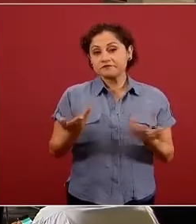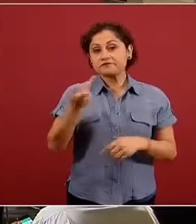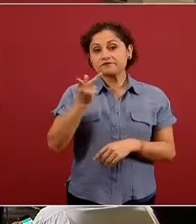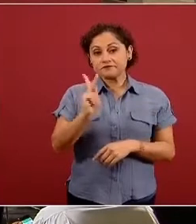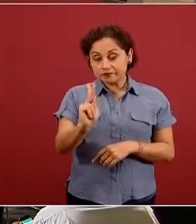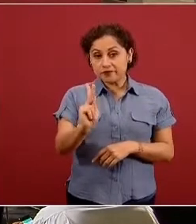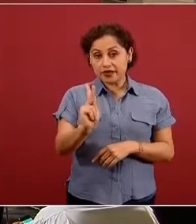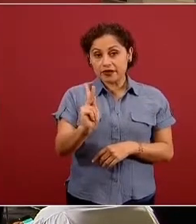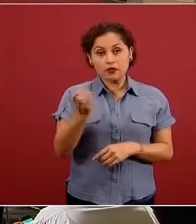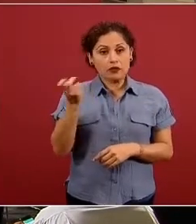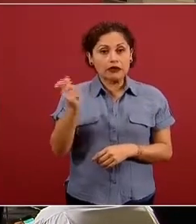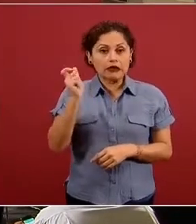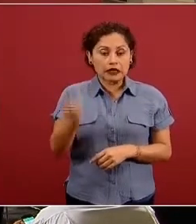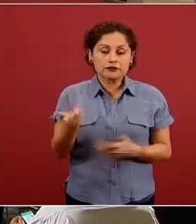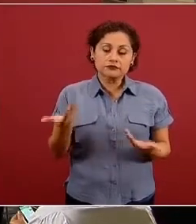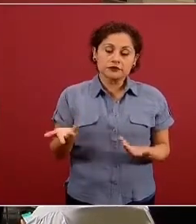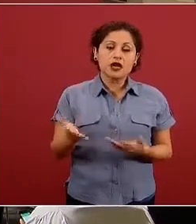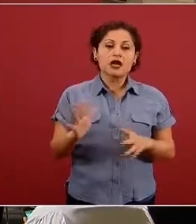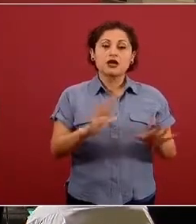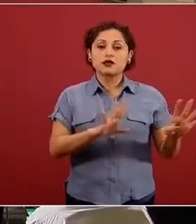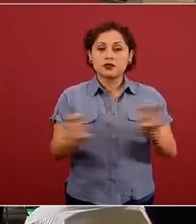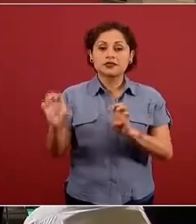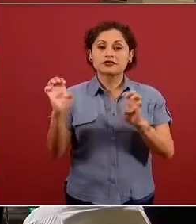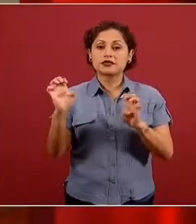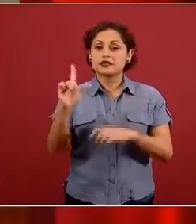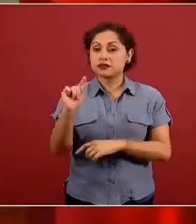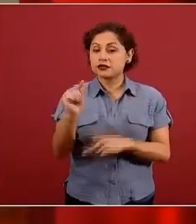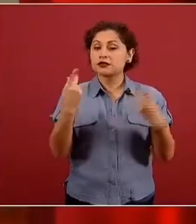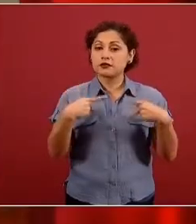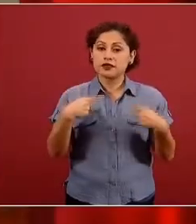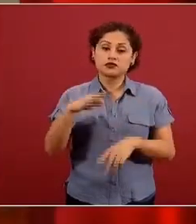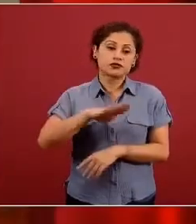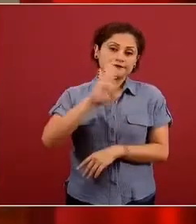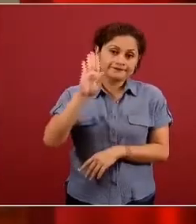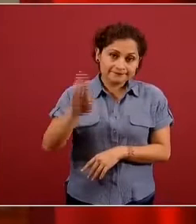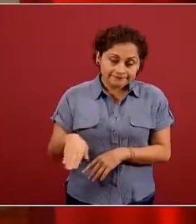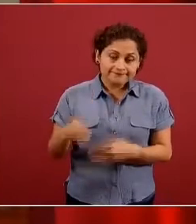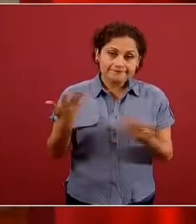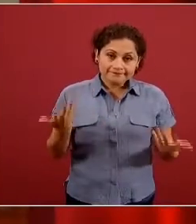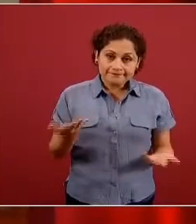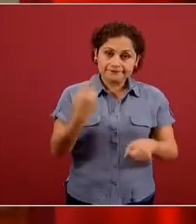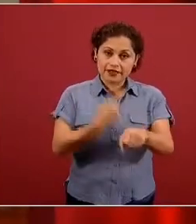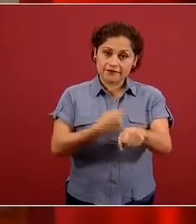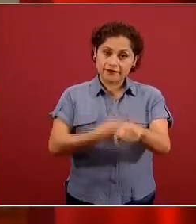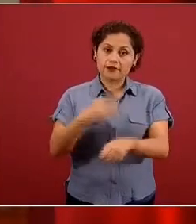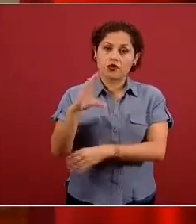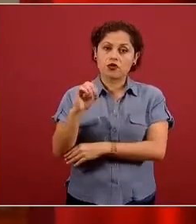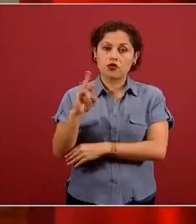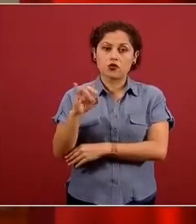Desafortunadamente, esto ha implicado que 970 personas han perdido la vida como consecuencia directa de la enfermedad